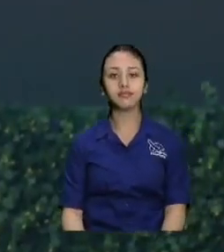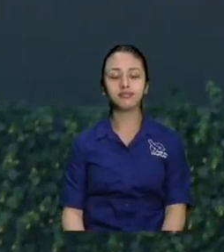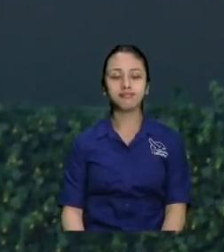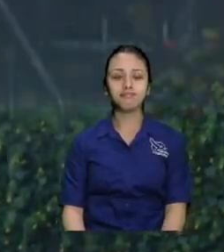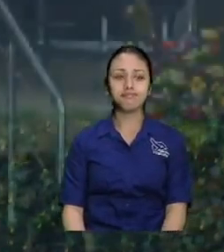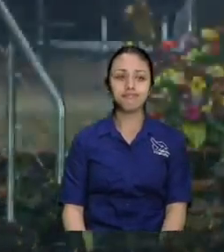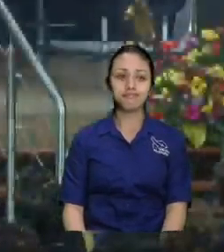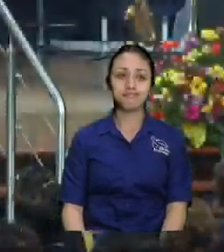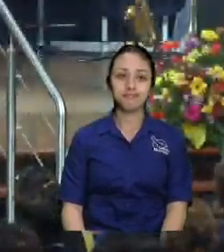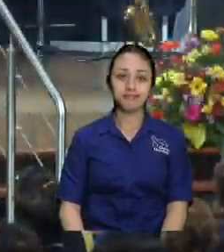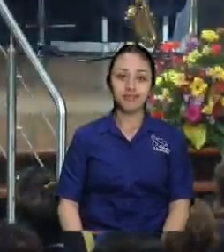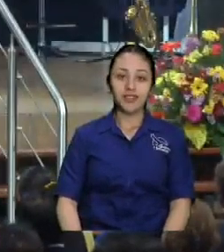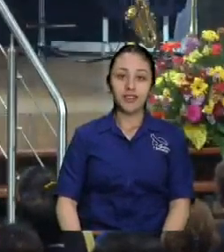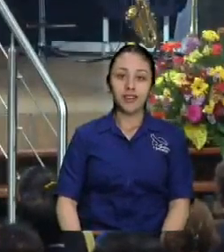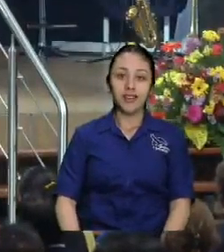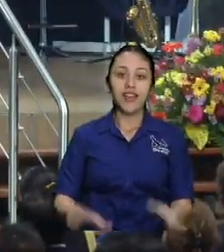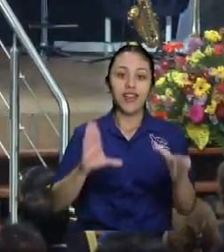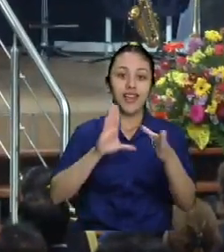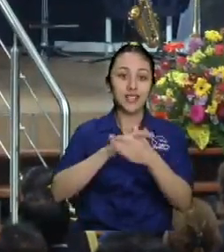Happy wife,